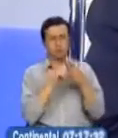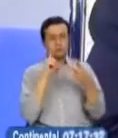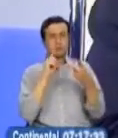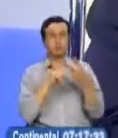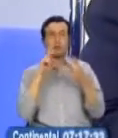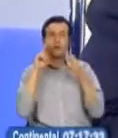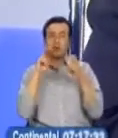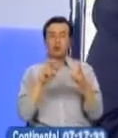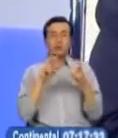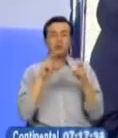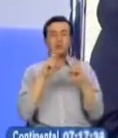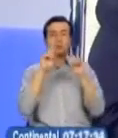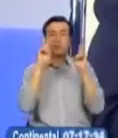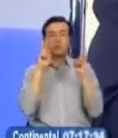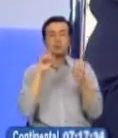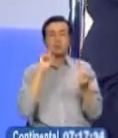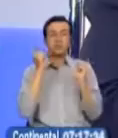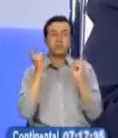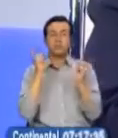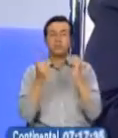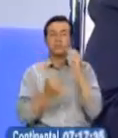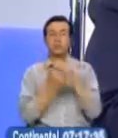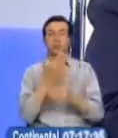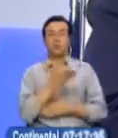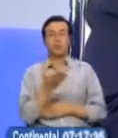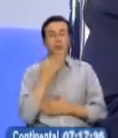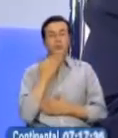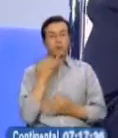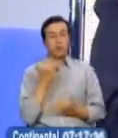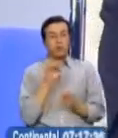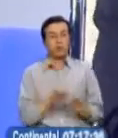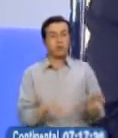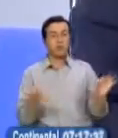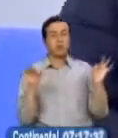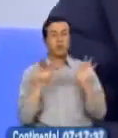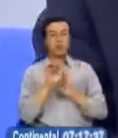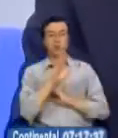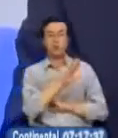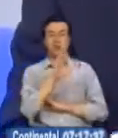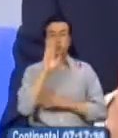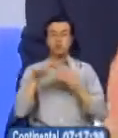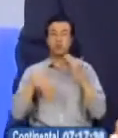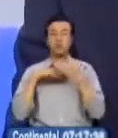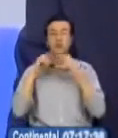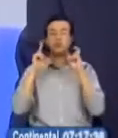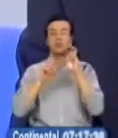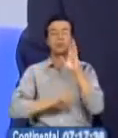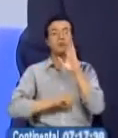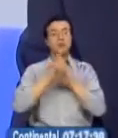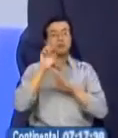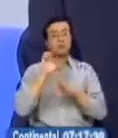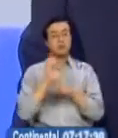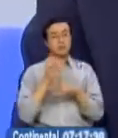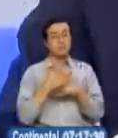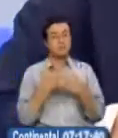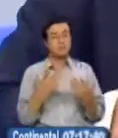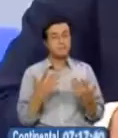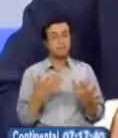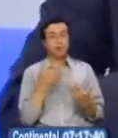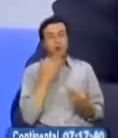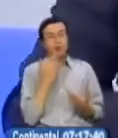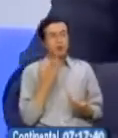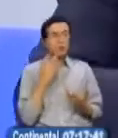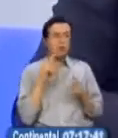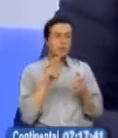qué investigar, qué innovar? Porque aquí hay algo fundamental. Todo esto tiene que estar atado al desarrollo del país. Entonces tampoco se